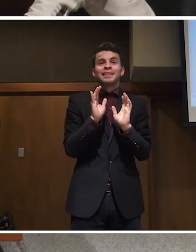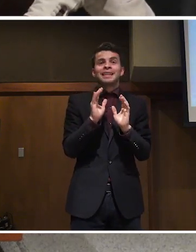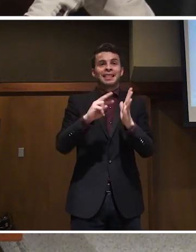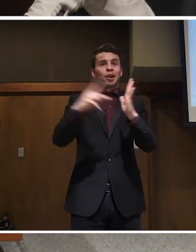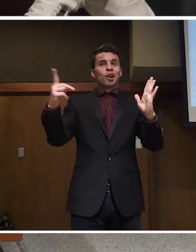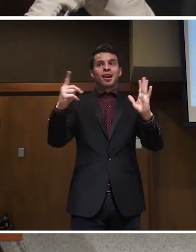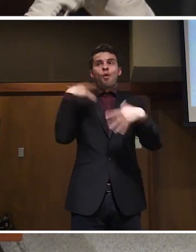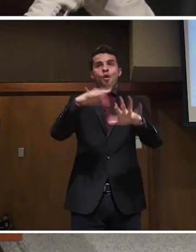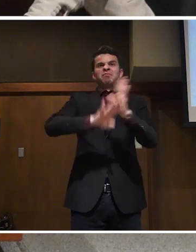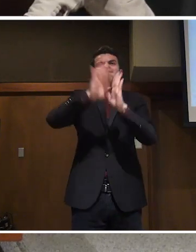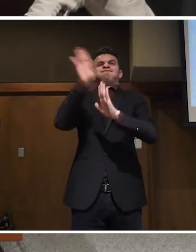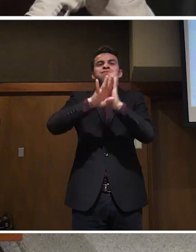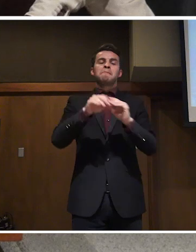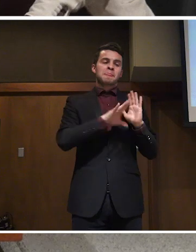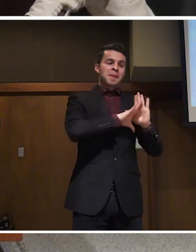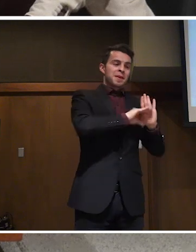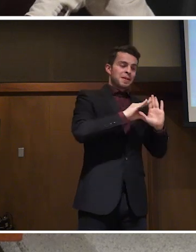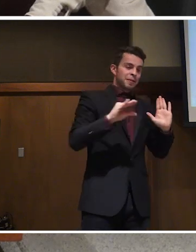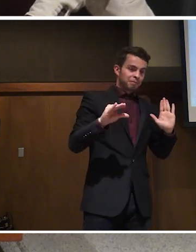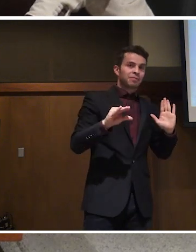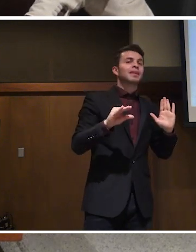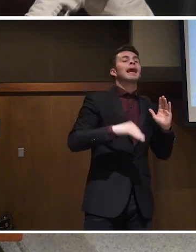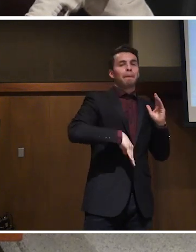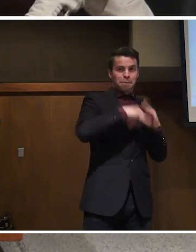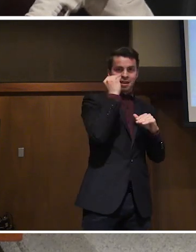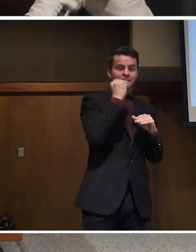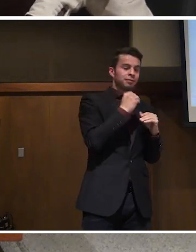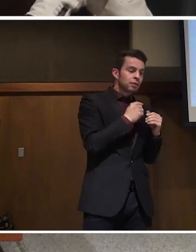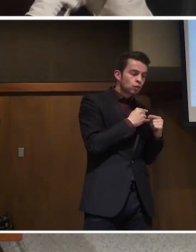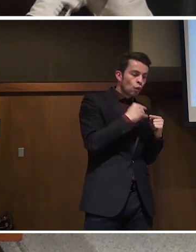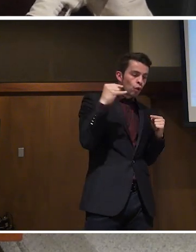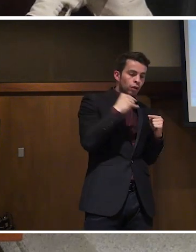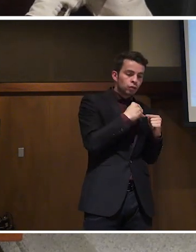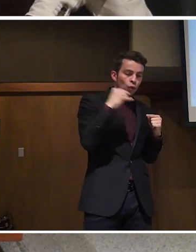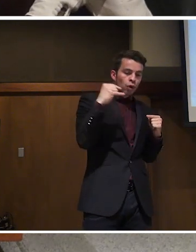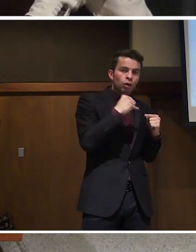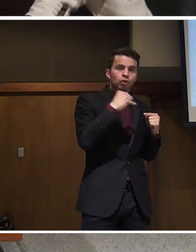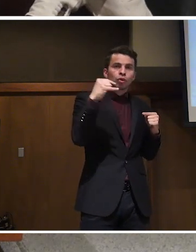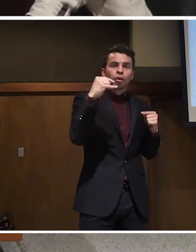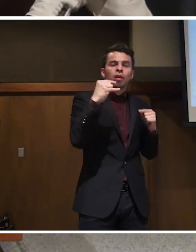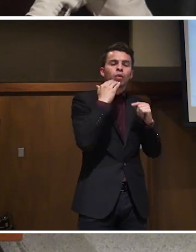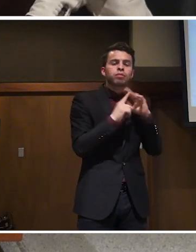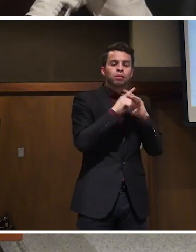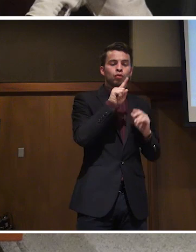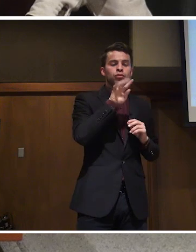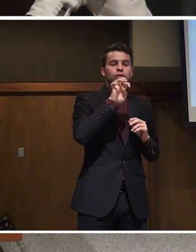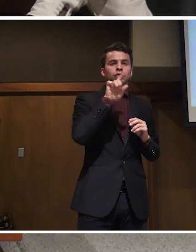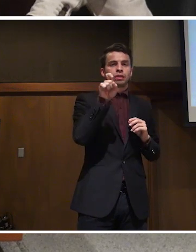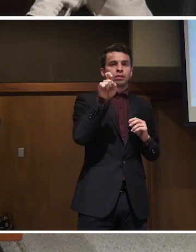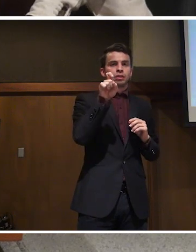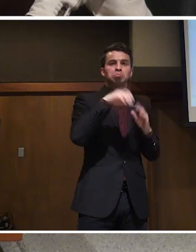las oportunidades que da. La Luis Ángel Arango comenzó a digitalizar material desde el año 96 con el objeto